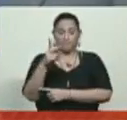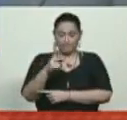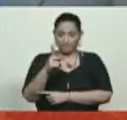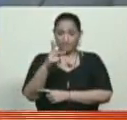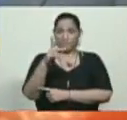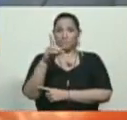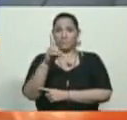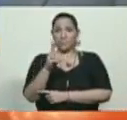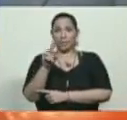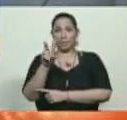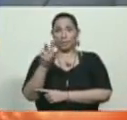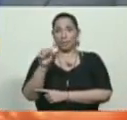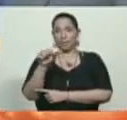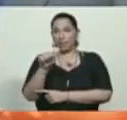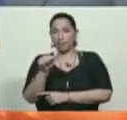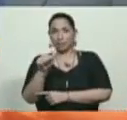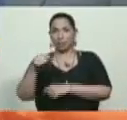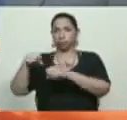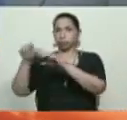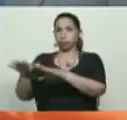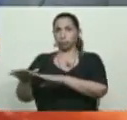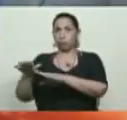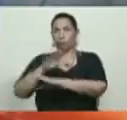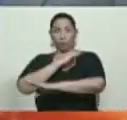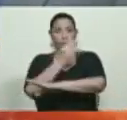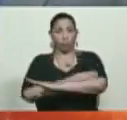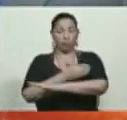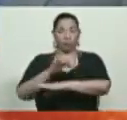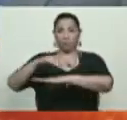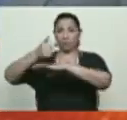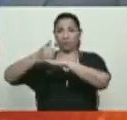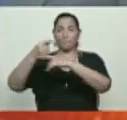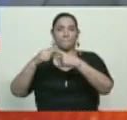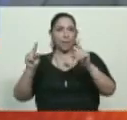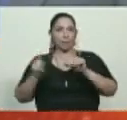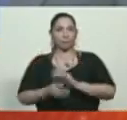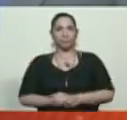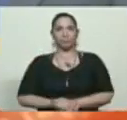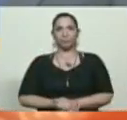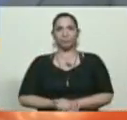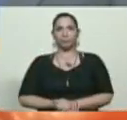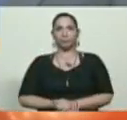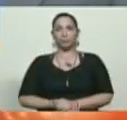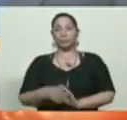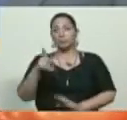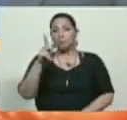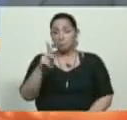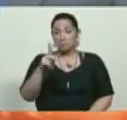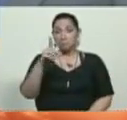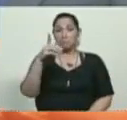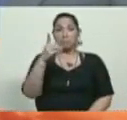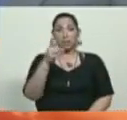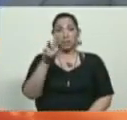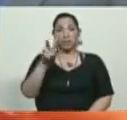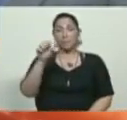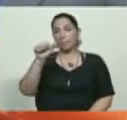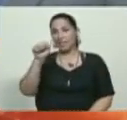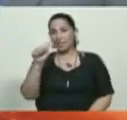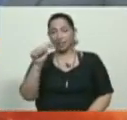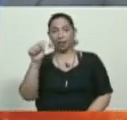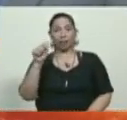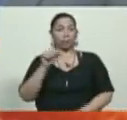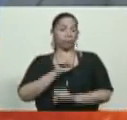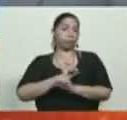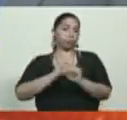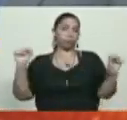queden suspendidas a través de una fuerza mayor, pero a su vez PDVSA tampoco puede cumplir